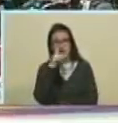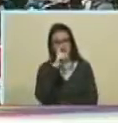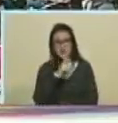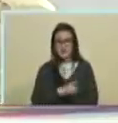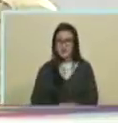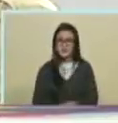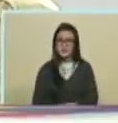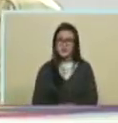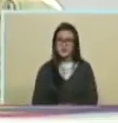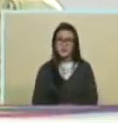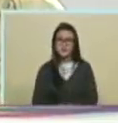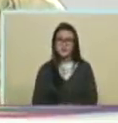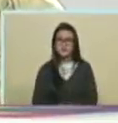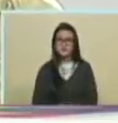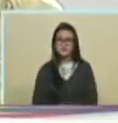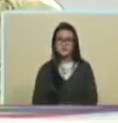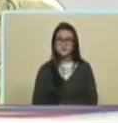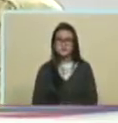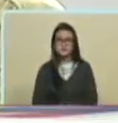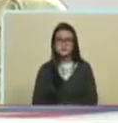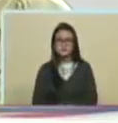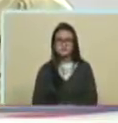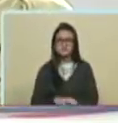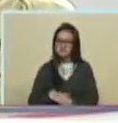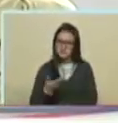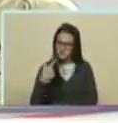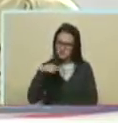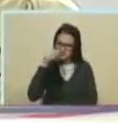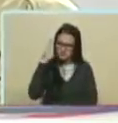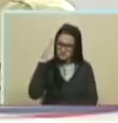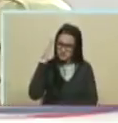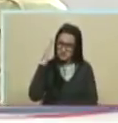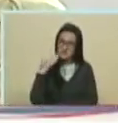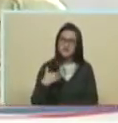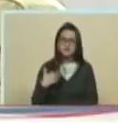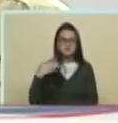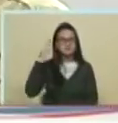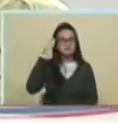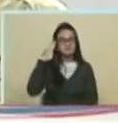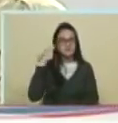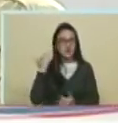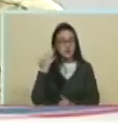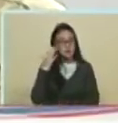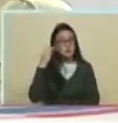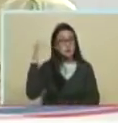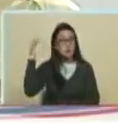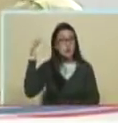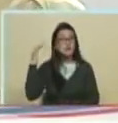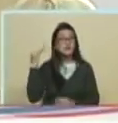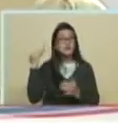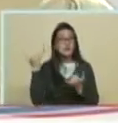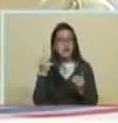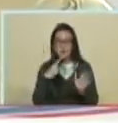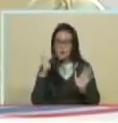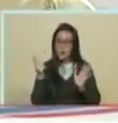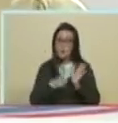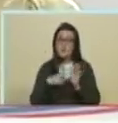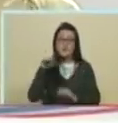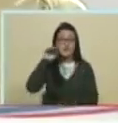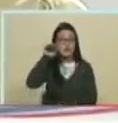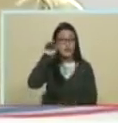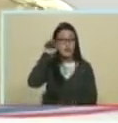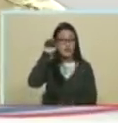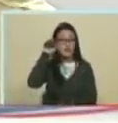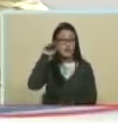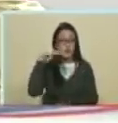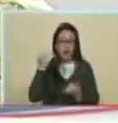qué? Porque yo sé que los sueños de hoy los vamos a hacer realidad en el futuro